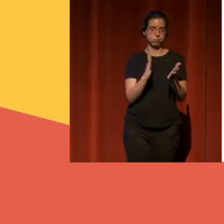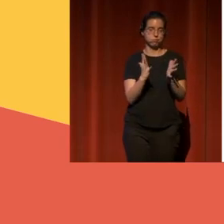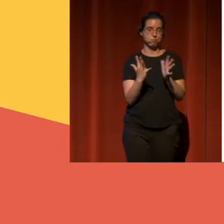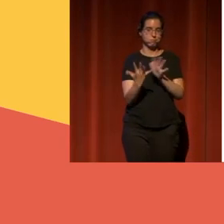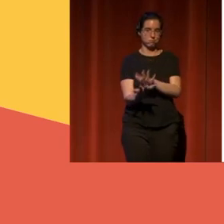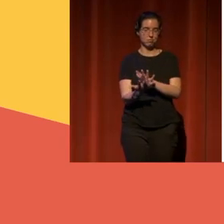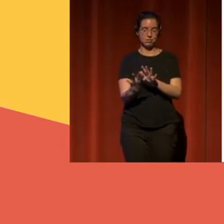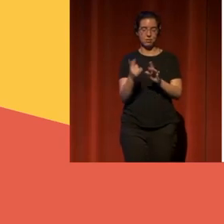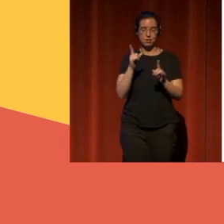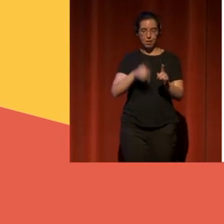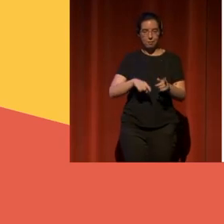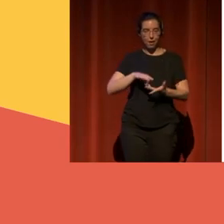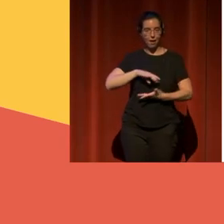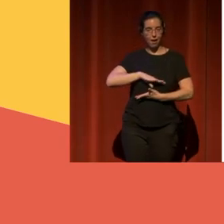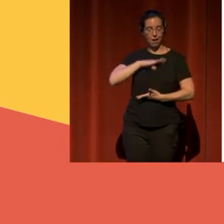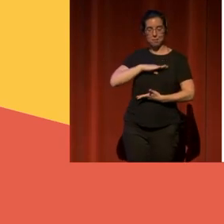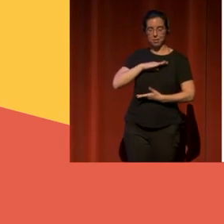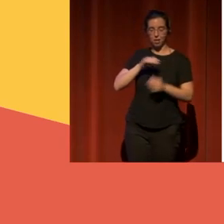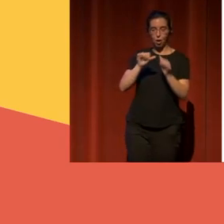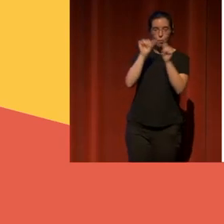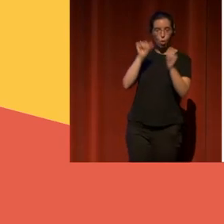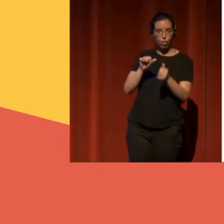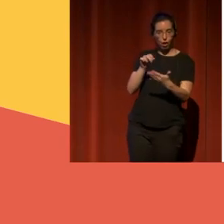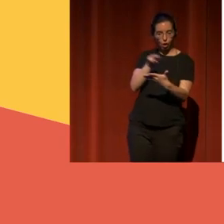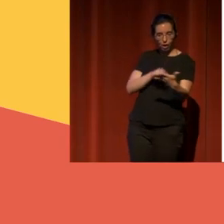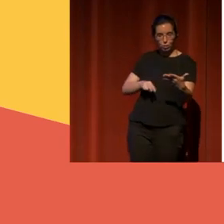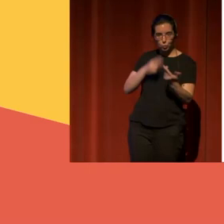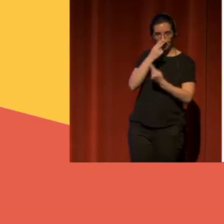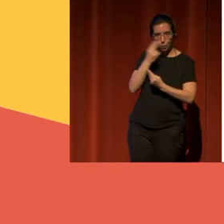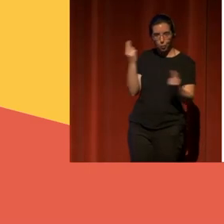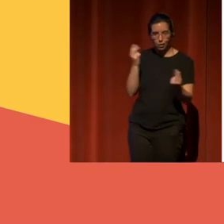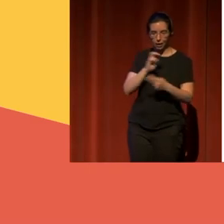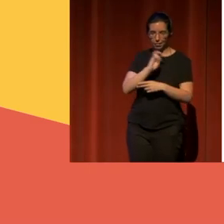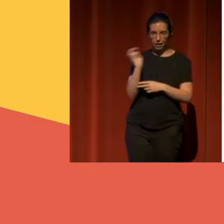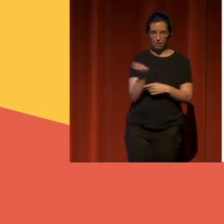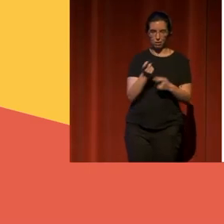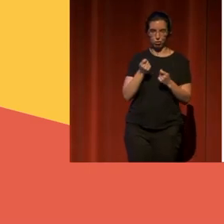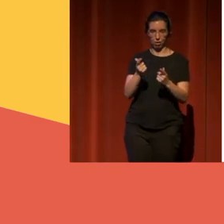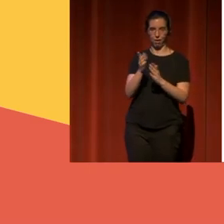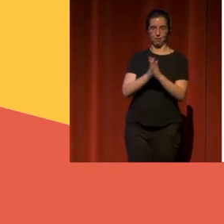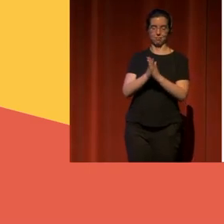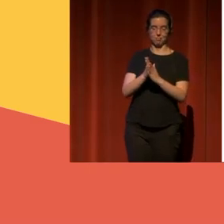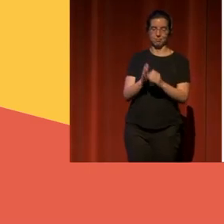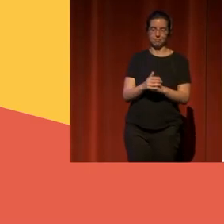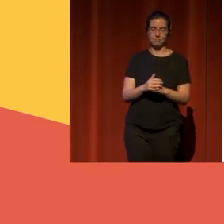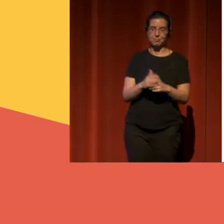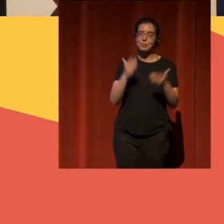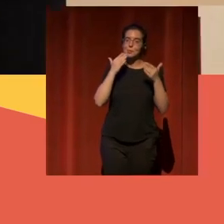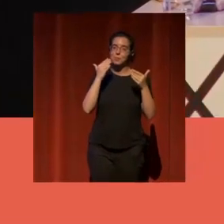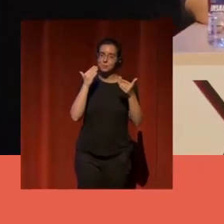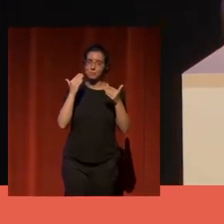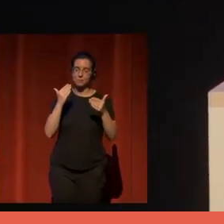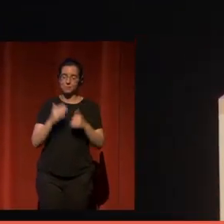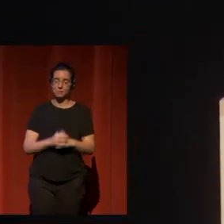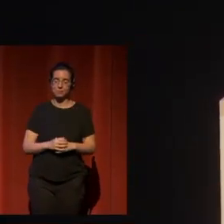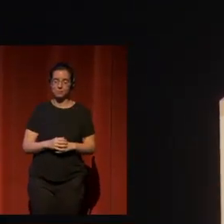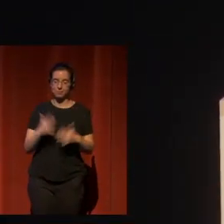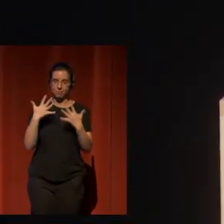capacidad para contribuir a modelos de lectura pública diversos y estimulantes. Eskerrik asko.